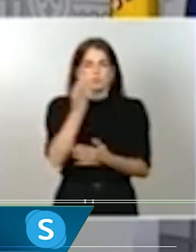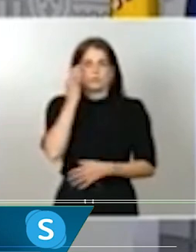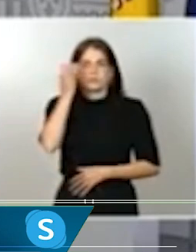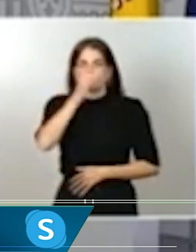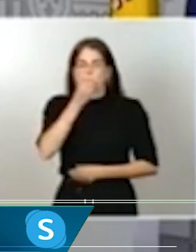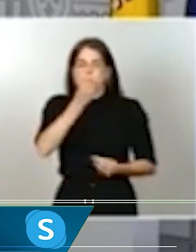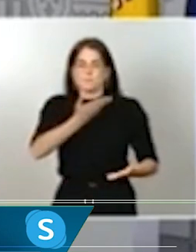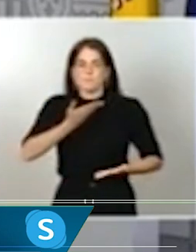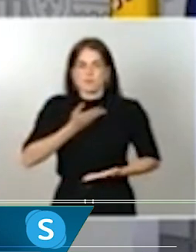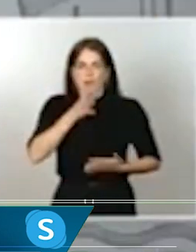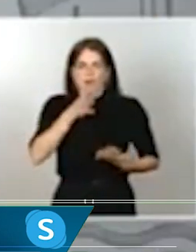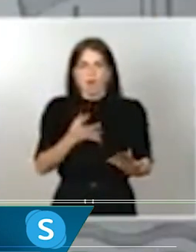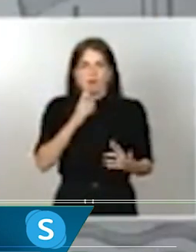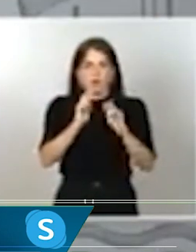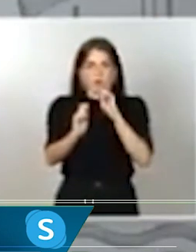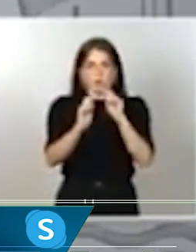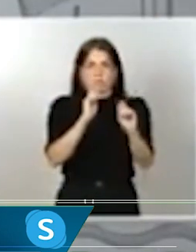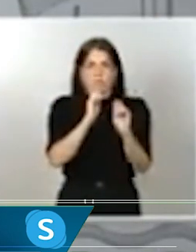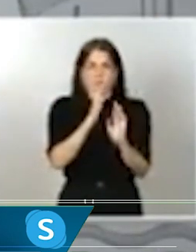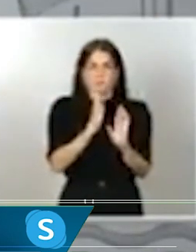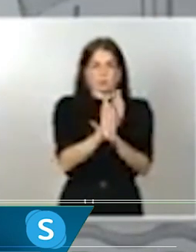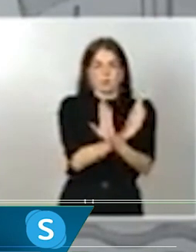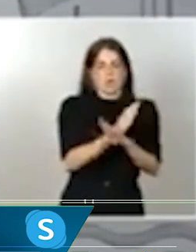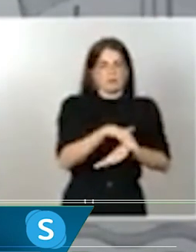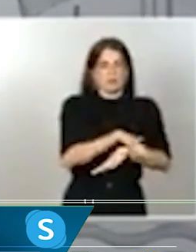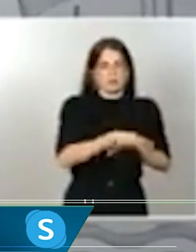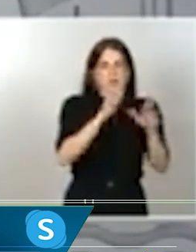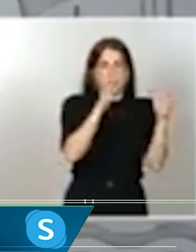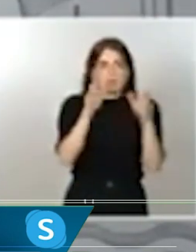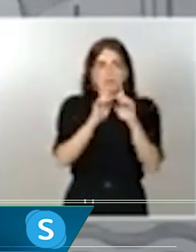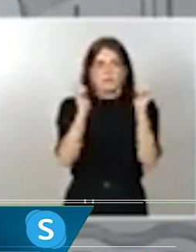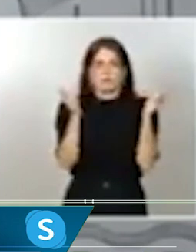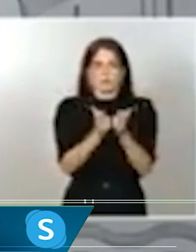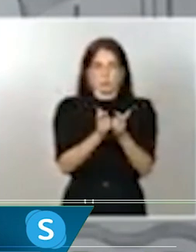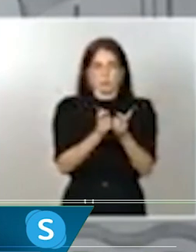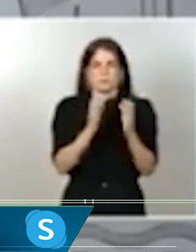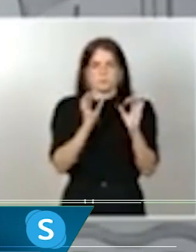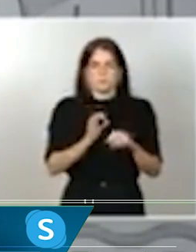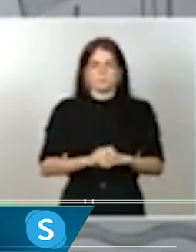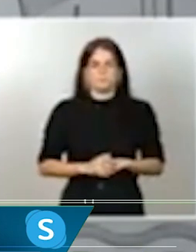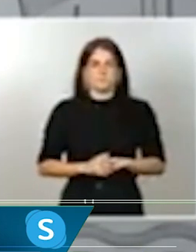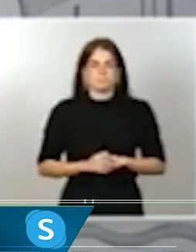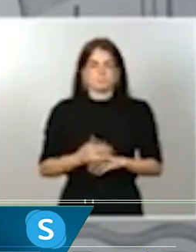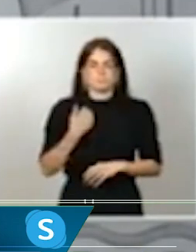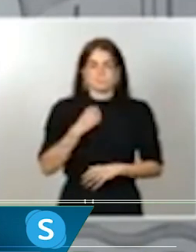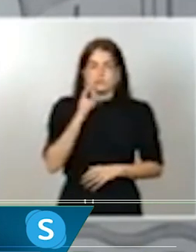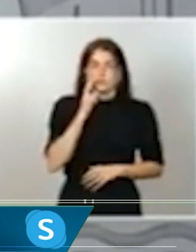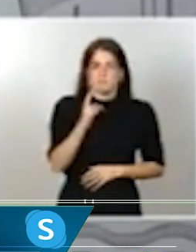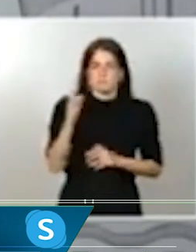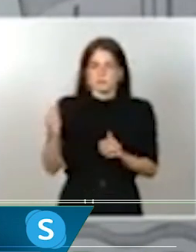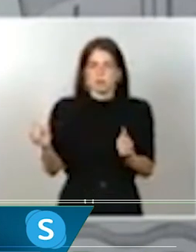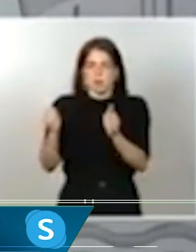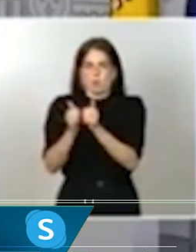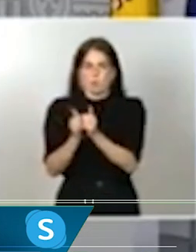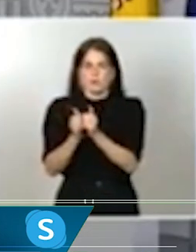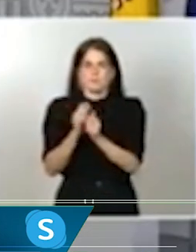que se estaba creando y generar aún más paro del que ya se venía provocando. España ahora mismo es una anomalía, el paro solo ha subido en Europa